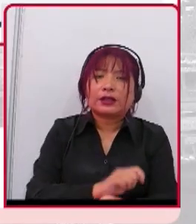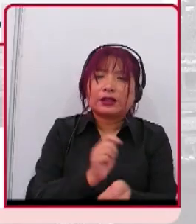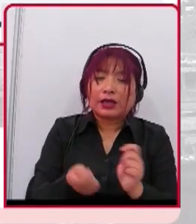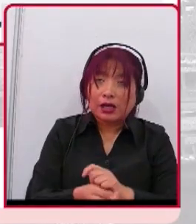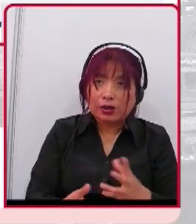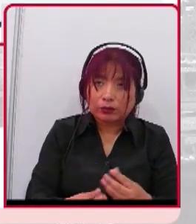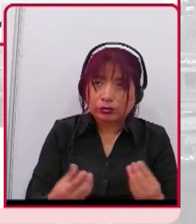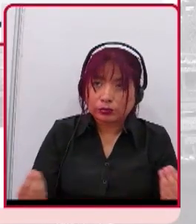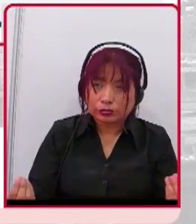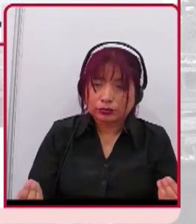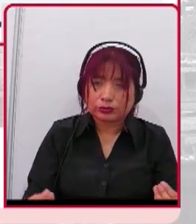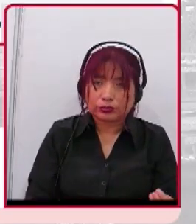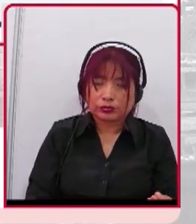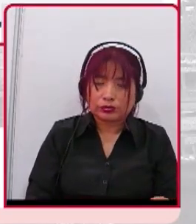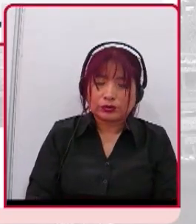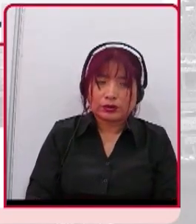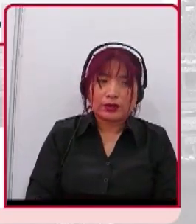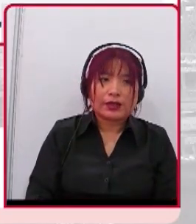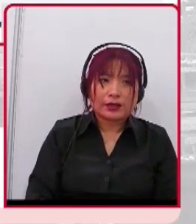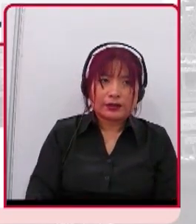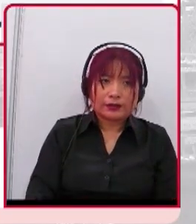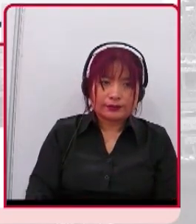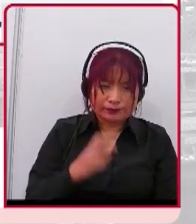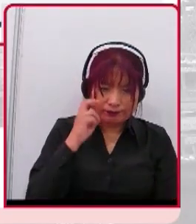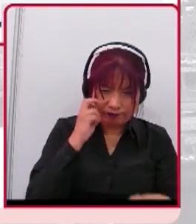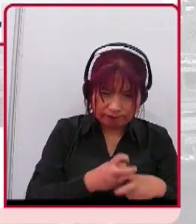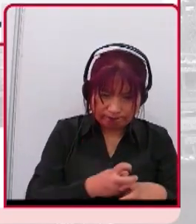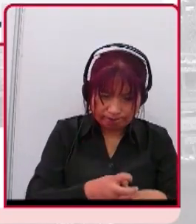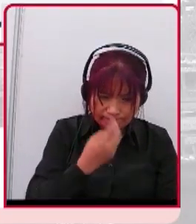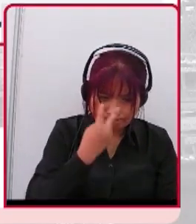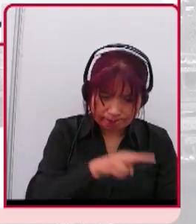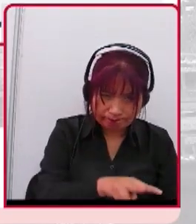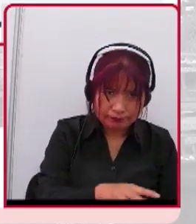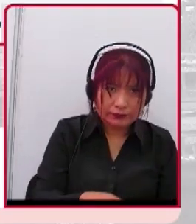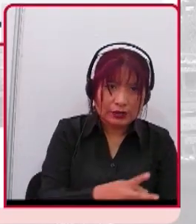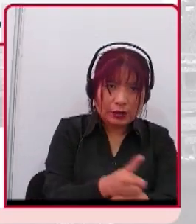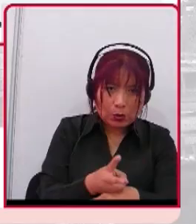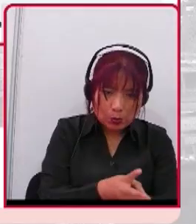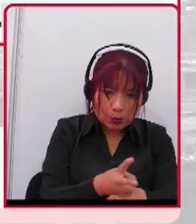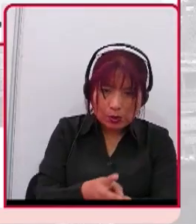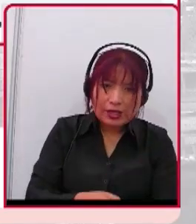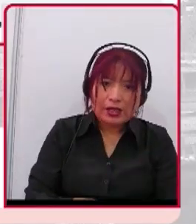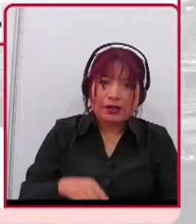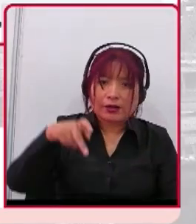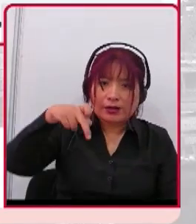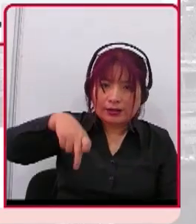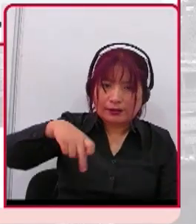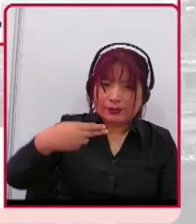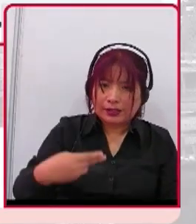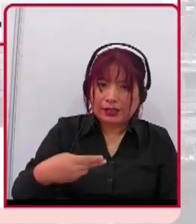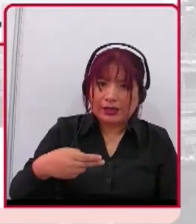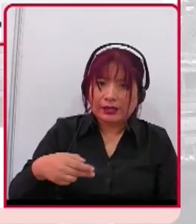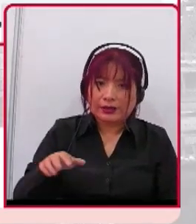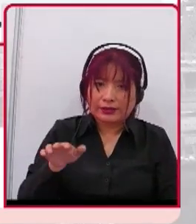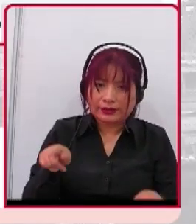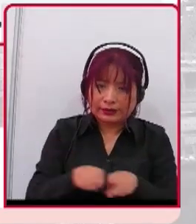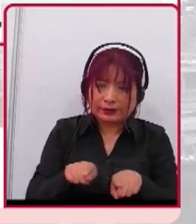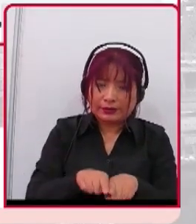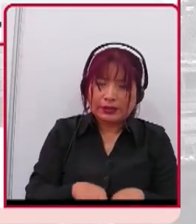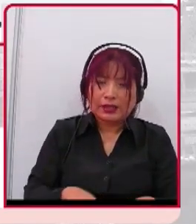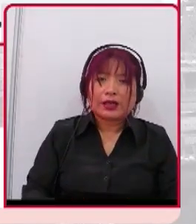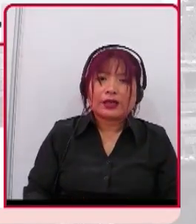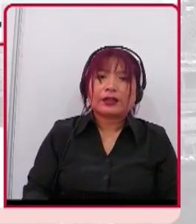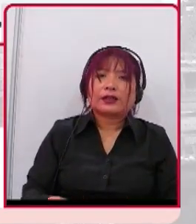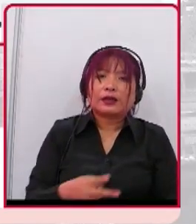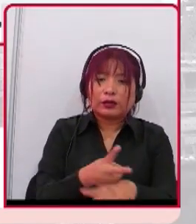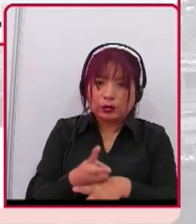más conservadores y estrictos en el control del pH y control potenciométrico. Básicamente nosotros tenemos